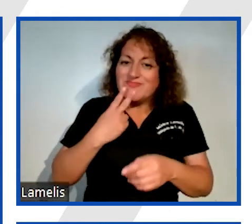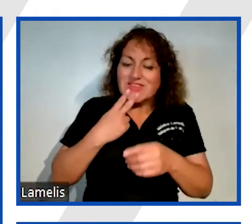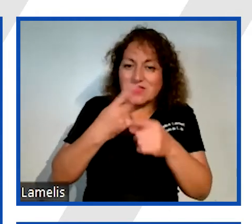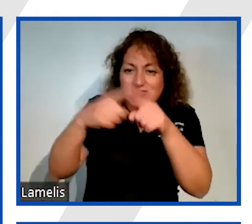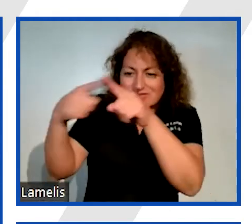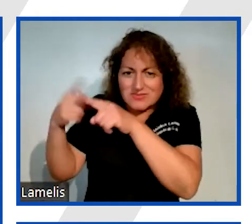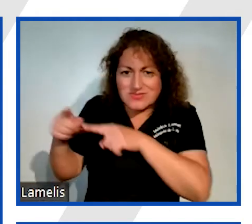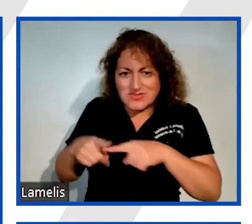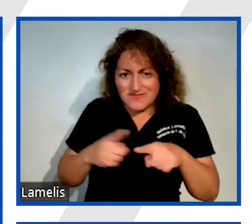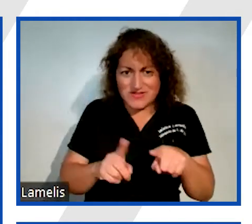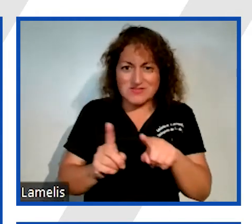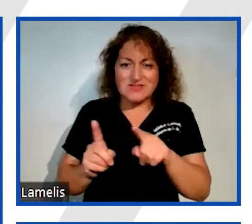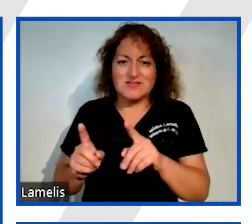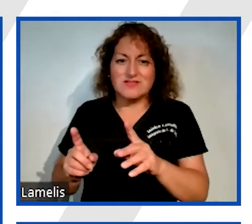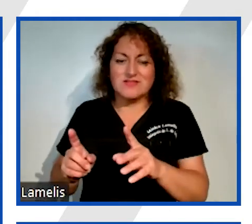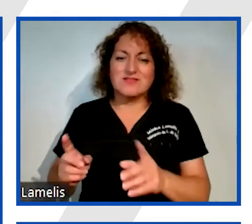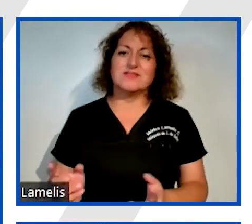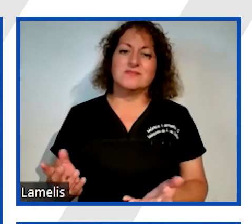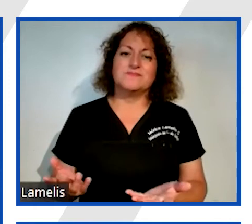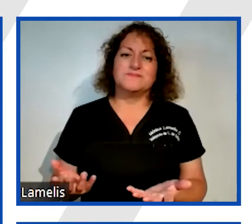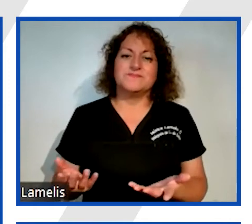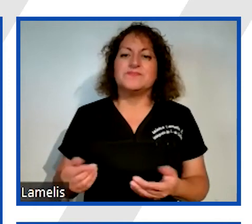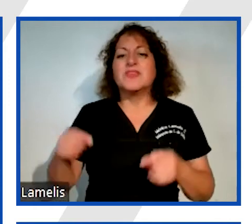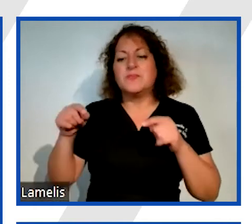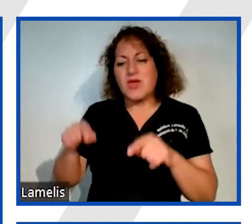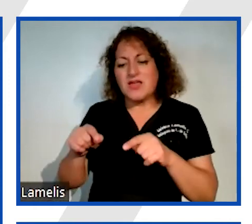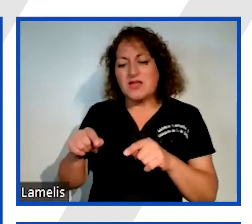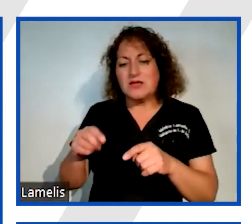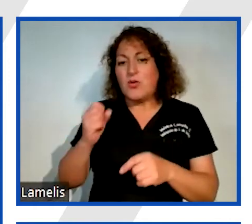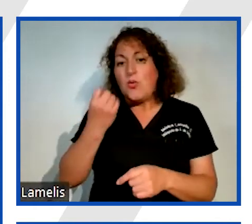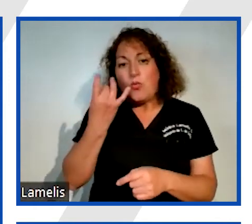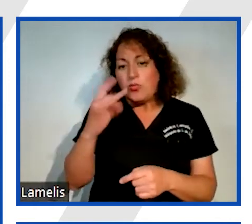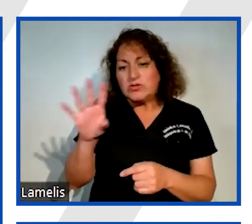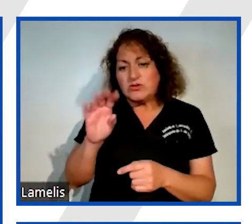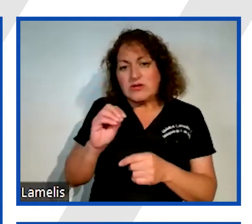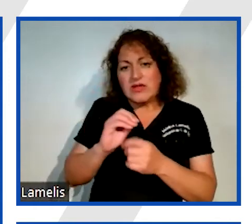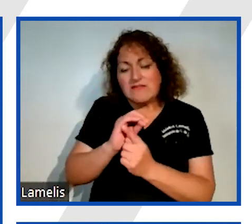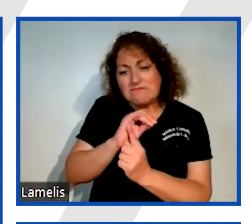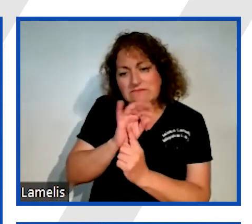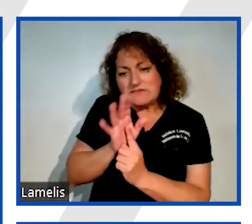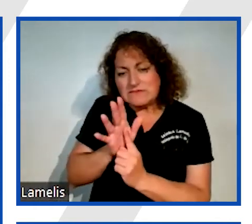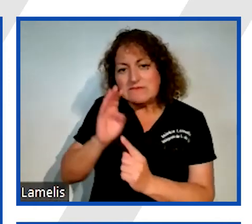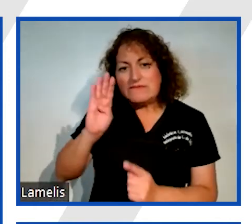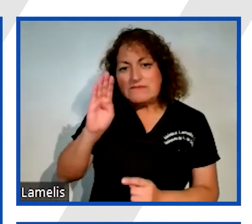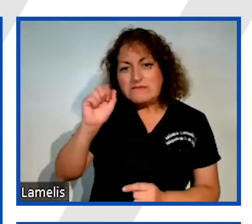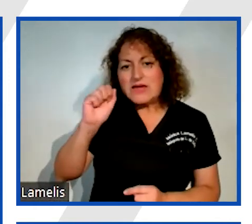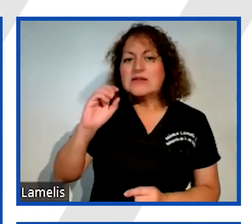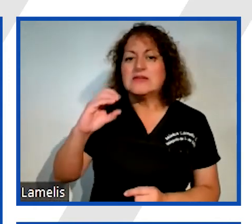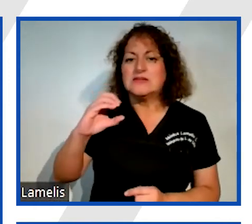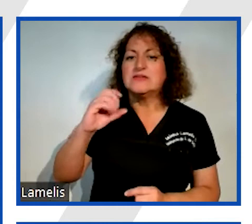organismos complejos ya no una bacteria sino que ya como les decía pececito los bichos